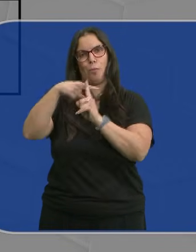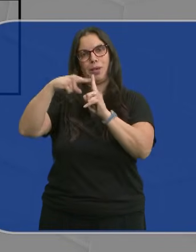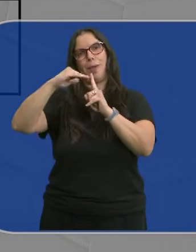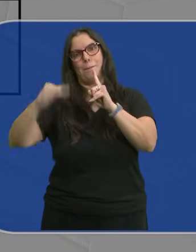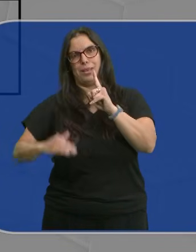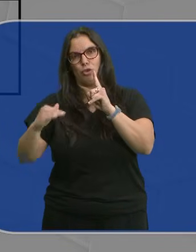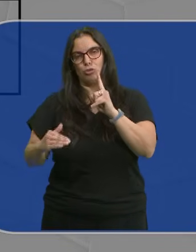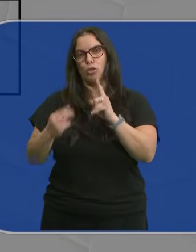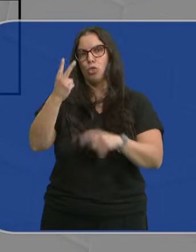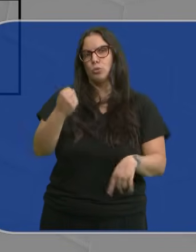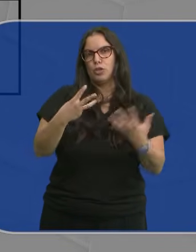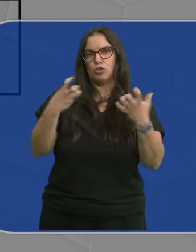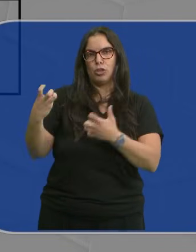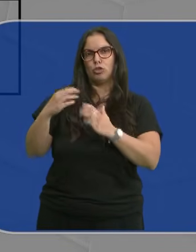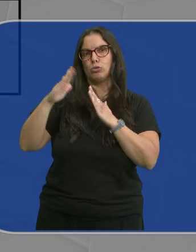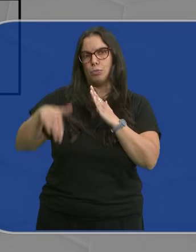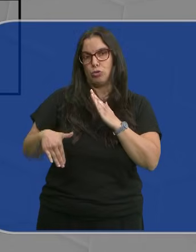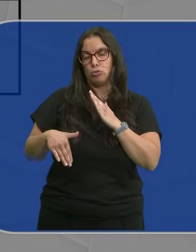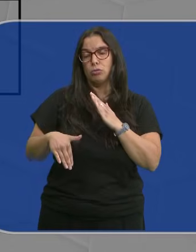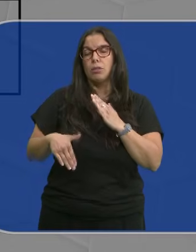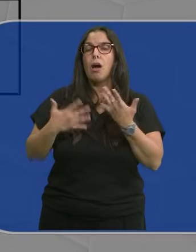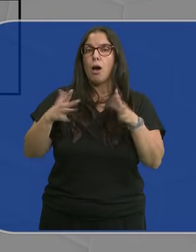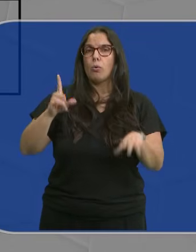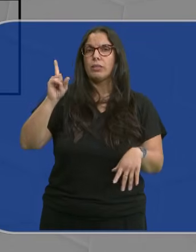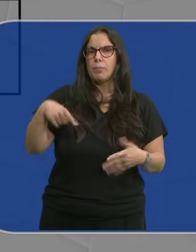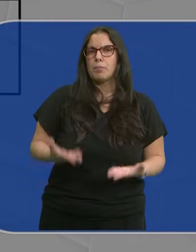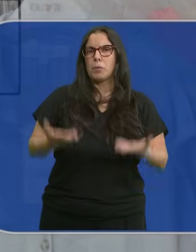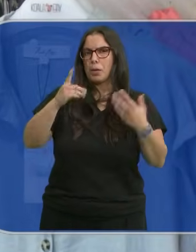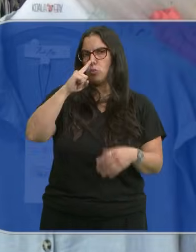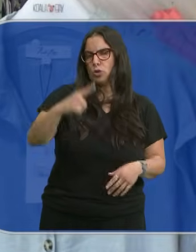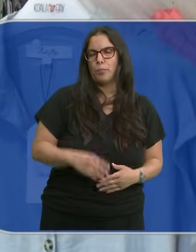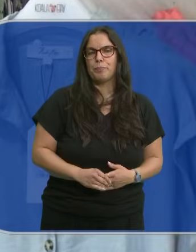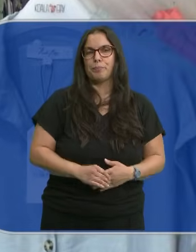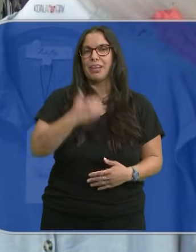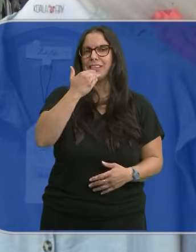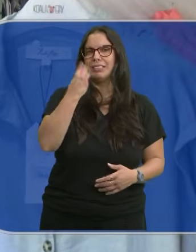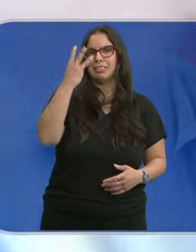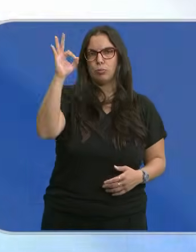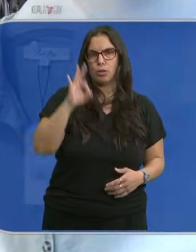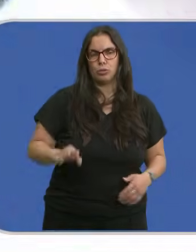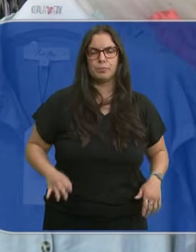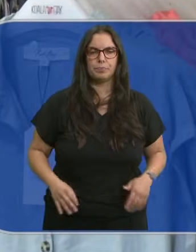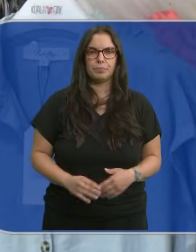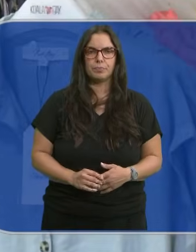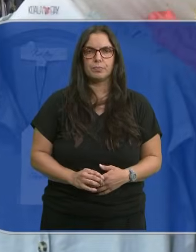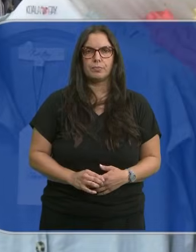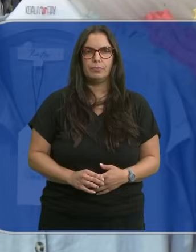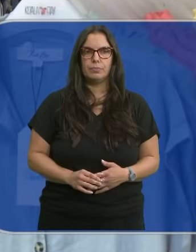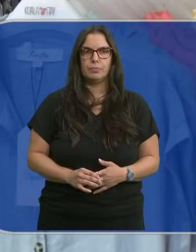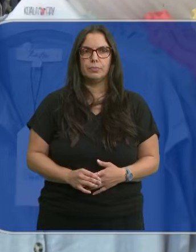la media. No llega a 2.800 euros, aunque también ha subido en el último año casi un 3%.